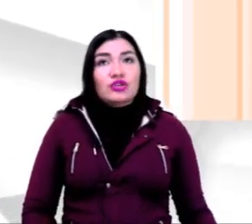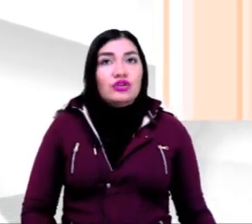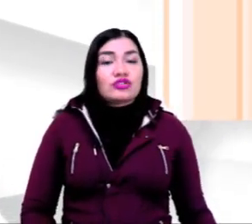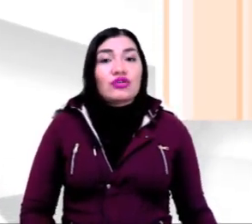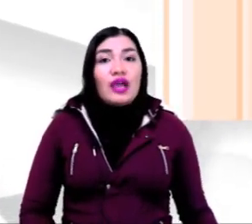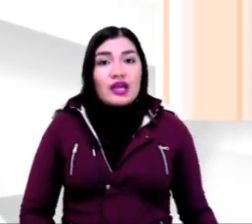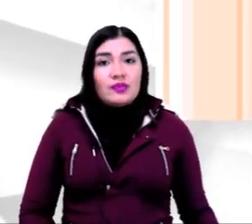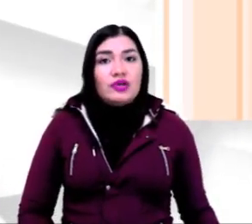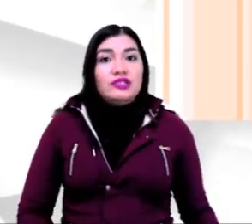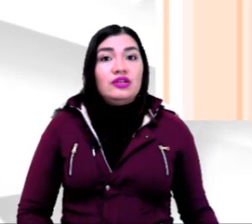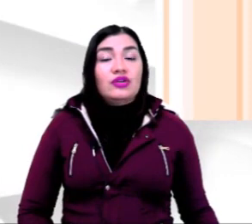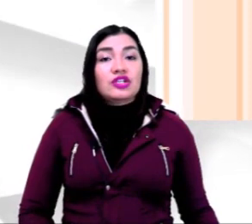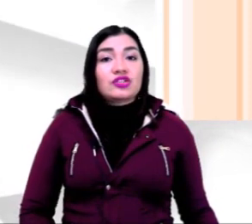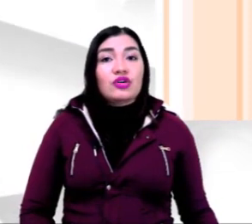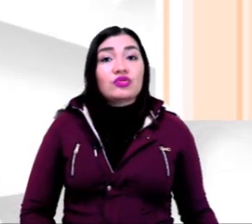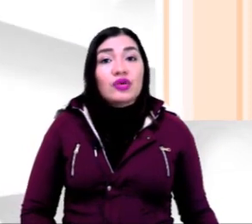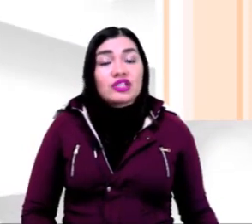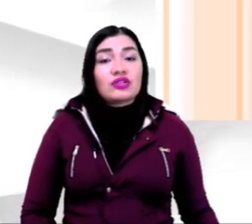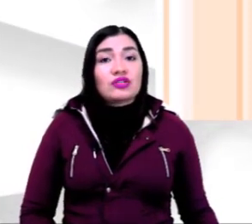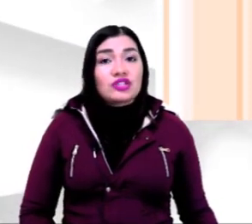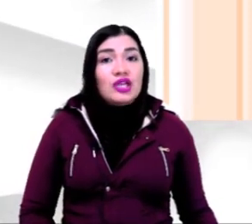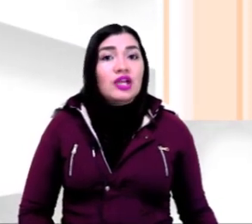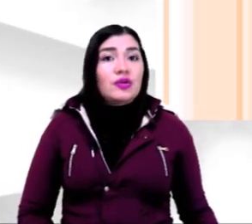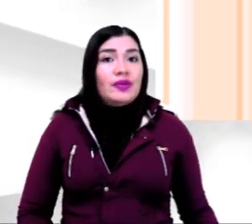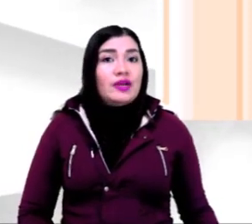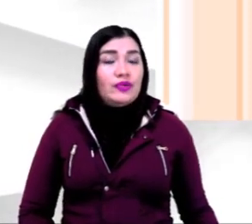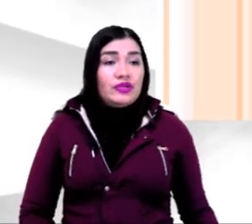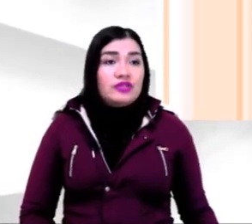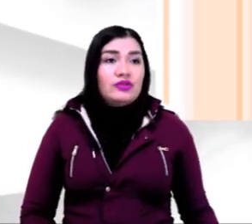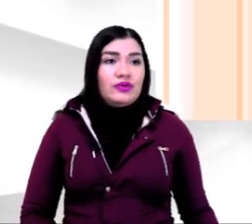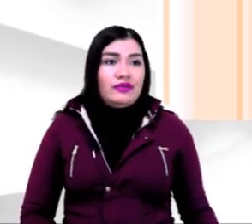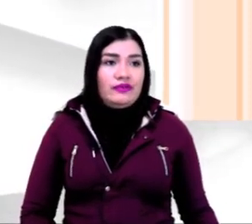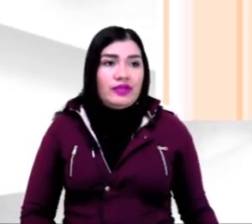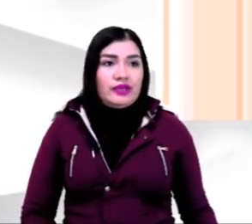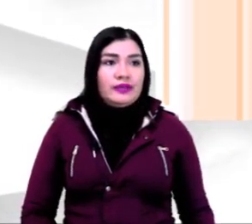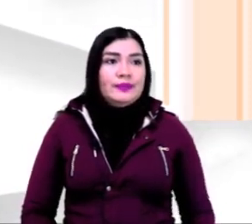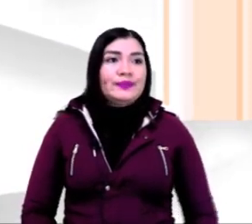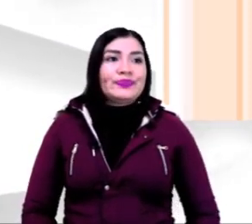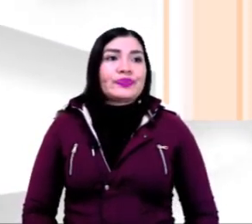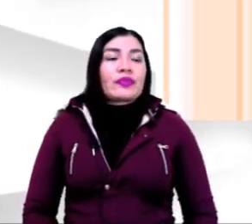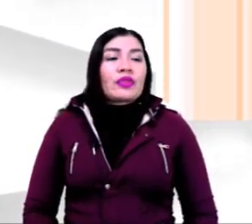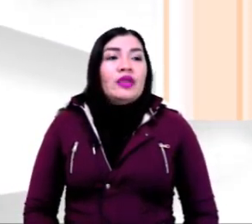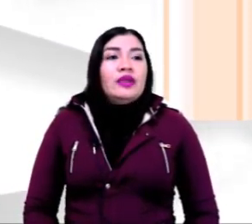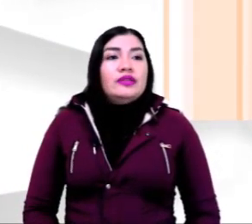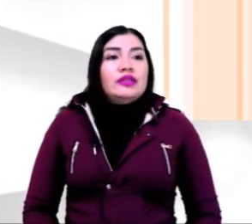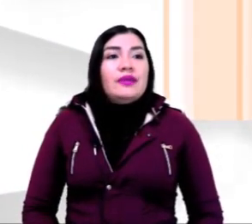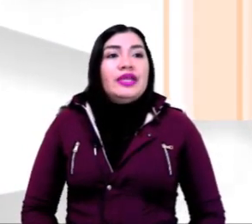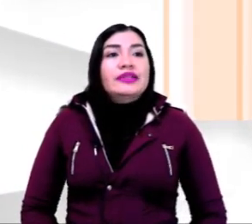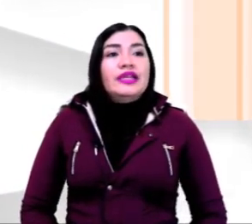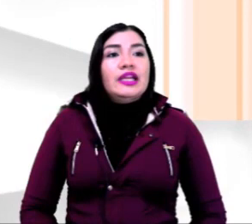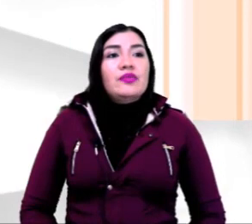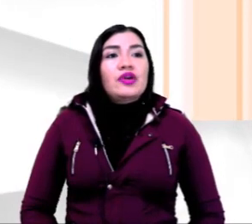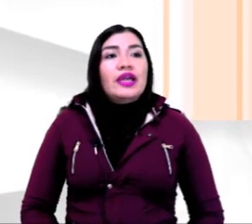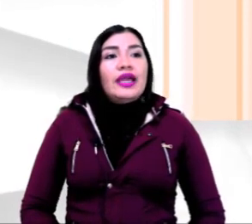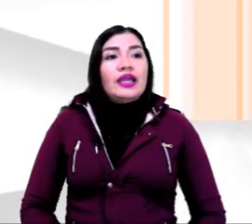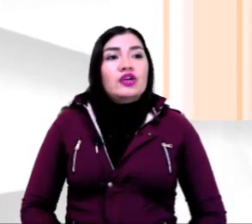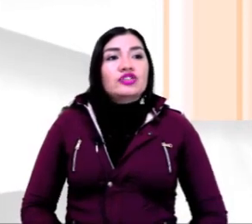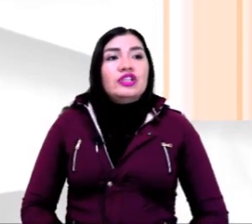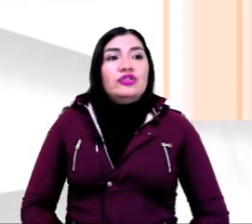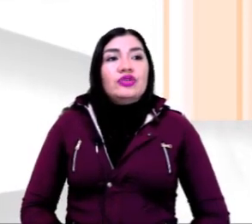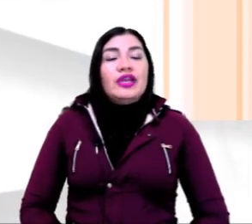no solo son árboles, sino que son nuestro oxígeno para poder sobrevivir. También tenemos